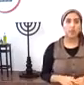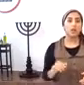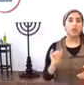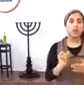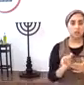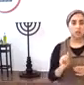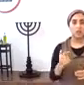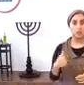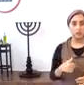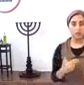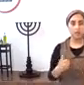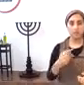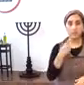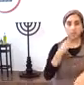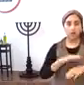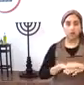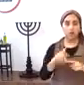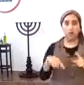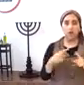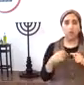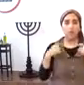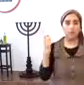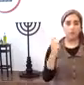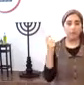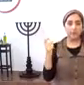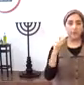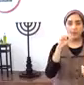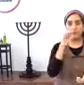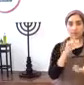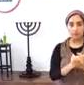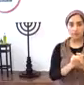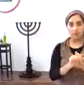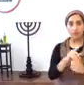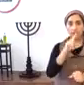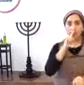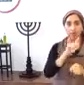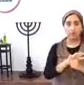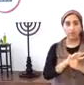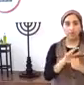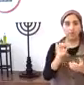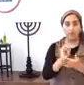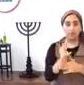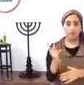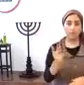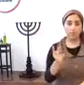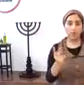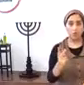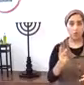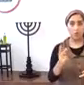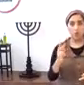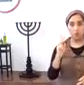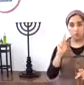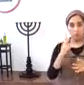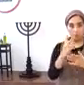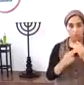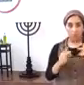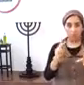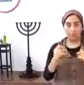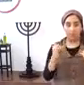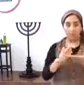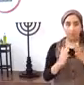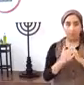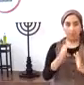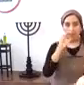Eso es algo que también hemos dicho en las bodas. El juramento que se dan los novios,